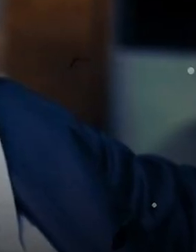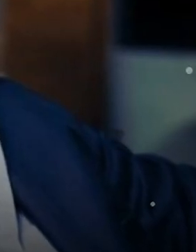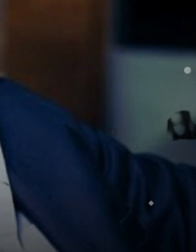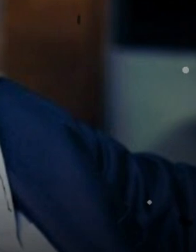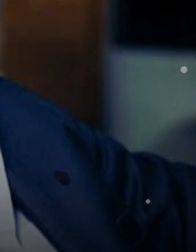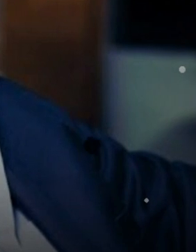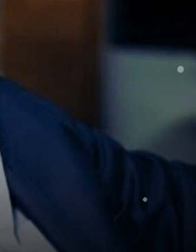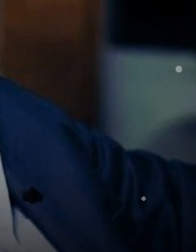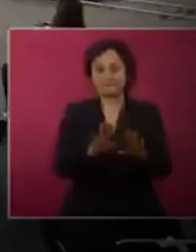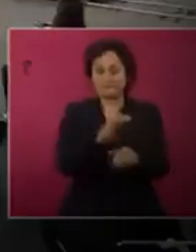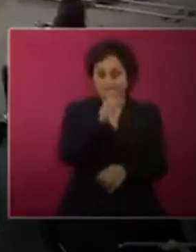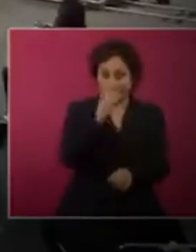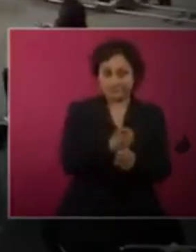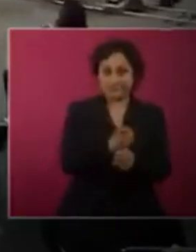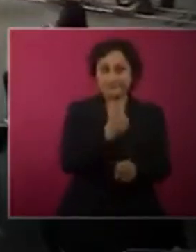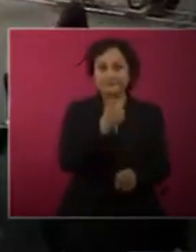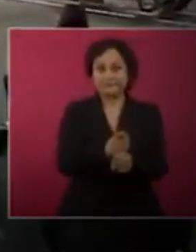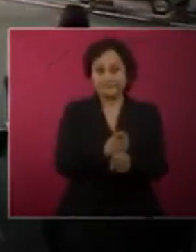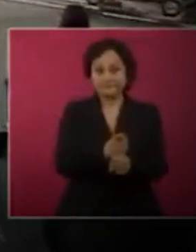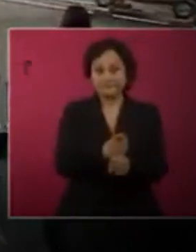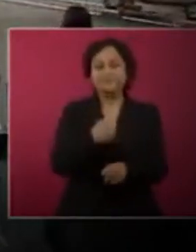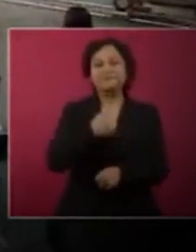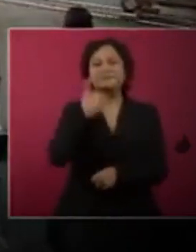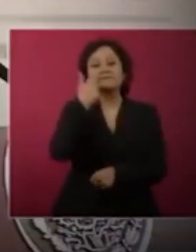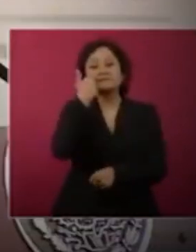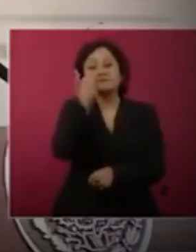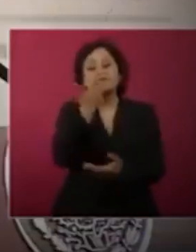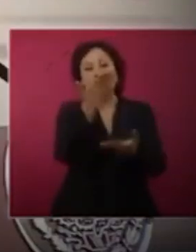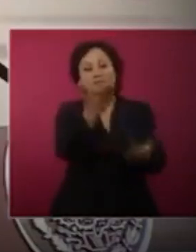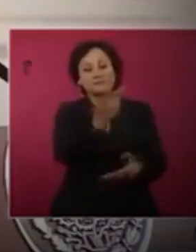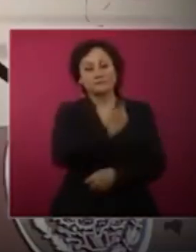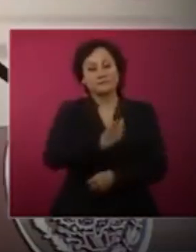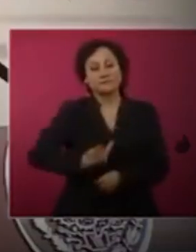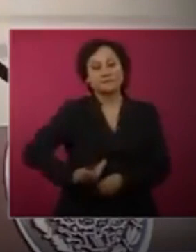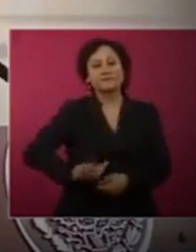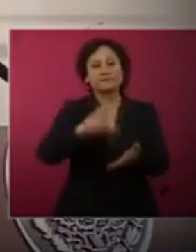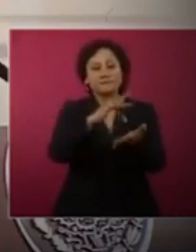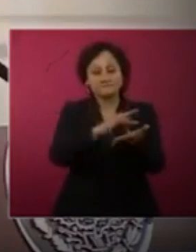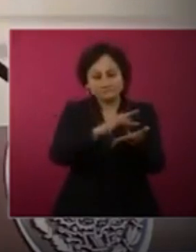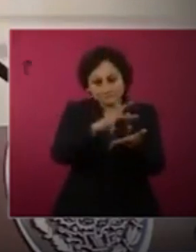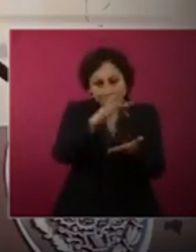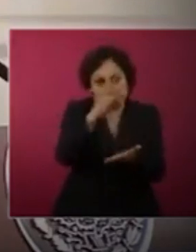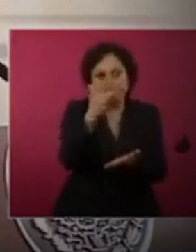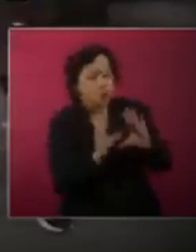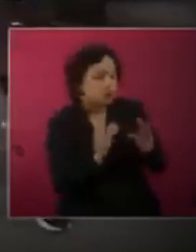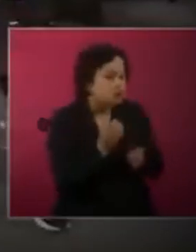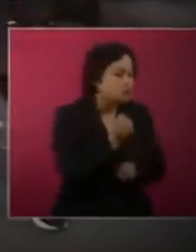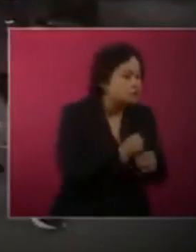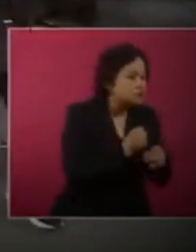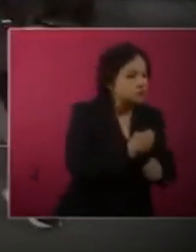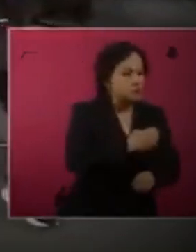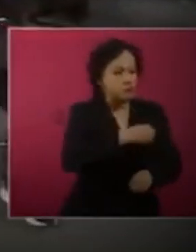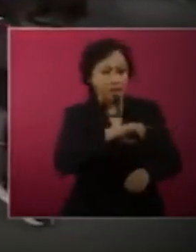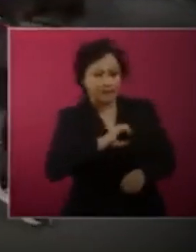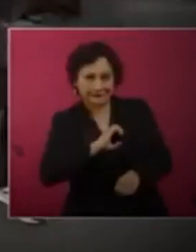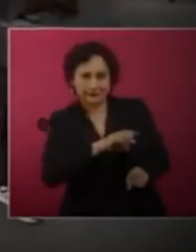Palacio Nacional, donde jóvenes deportistas fueron reconocidos por el presidente López Obrador por el